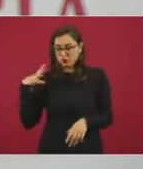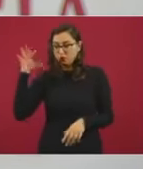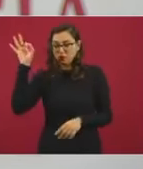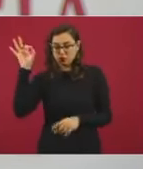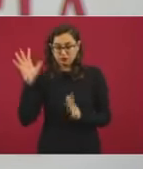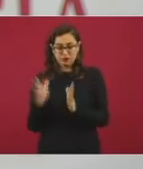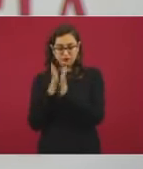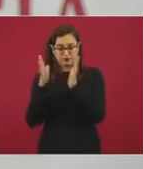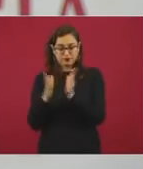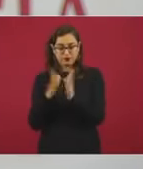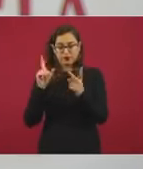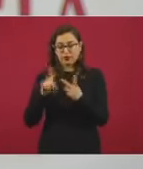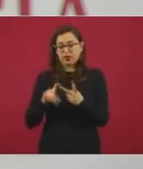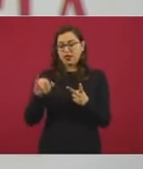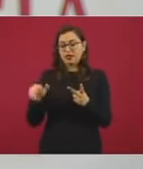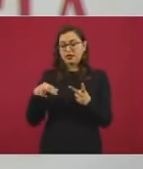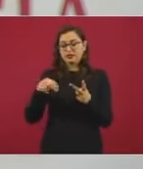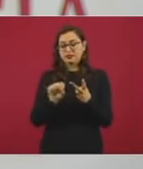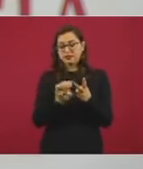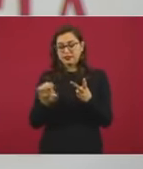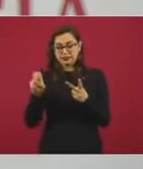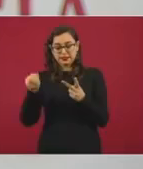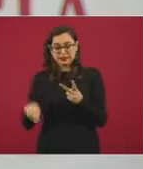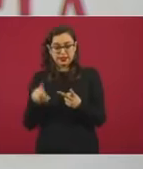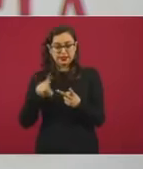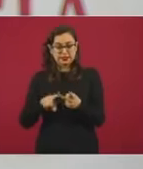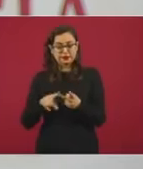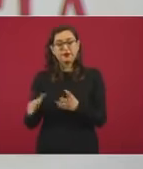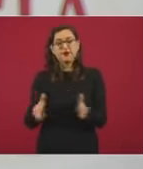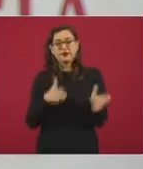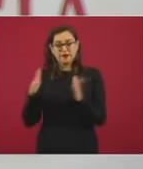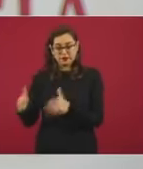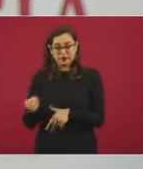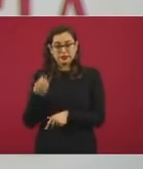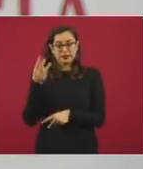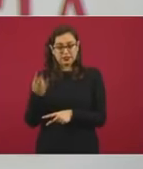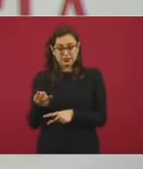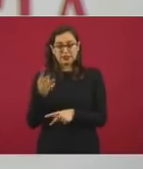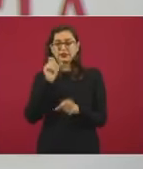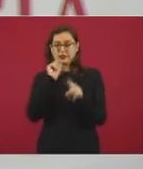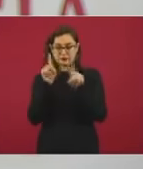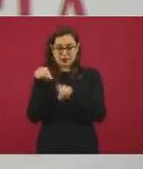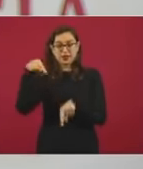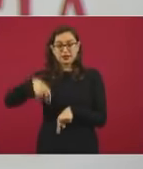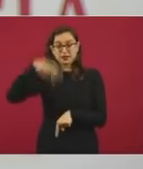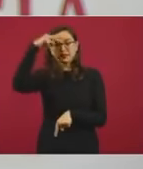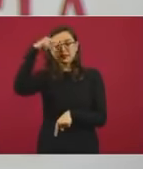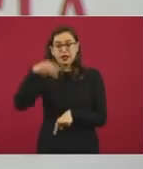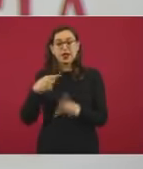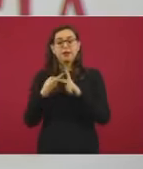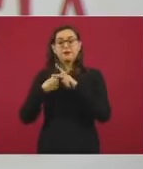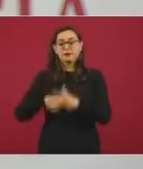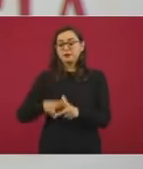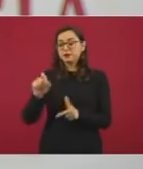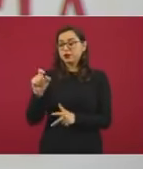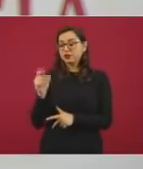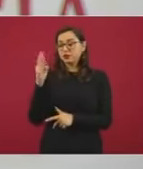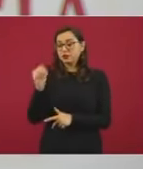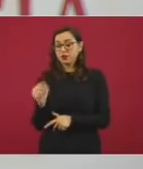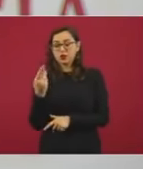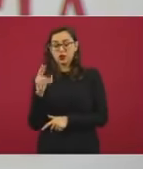Janssen, Estados Unidos, fase 3 está implementada en México, inició el 29 de noviembre y ya